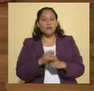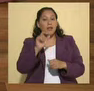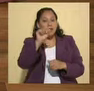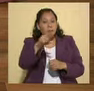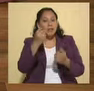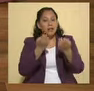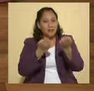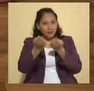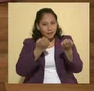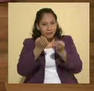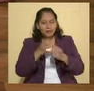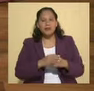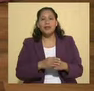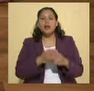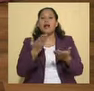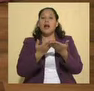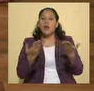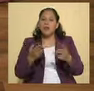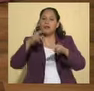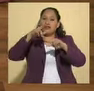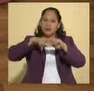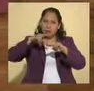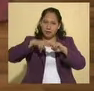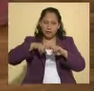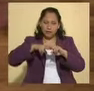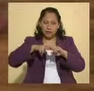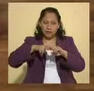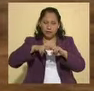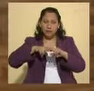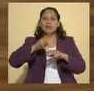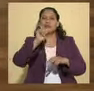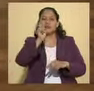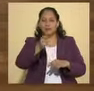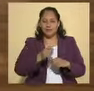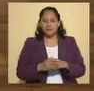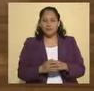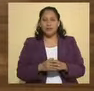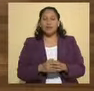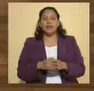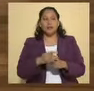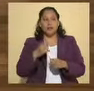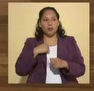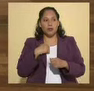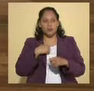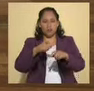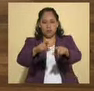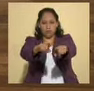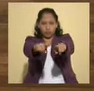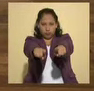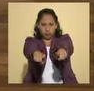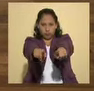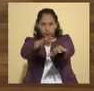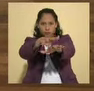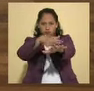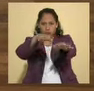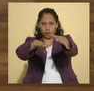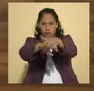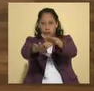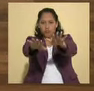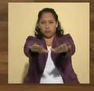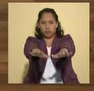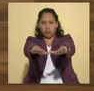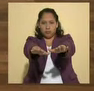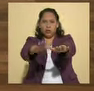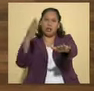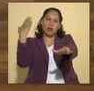El mismo ejercicio lo vamos a hacer, pero sentados. Significa que voy a estirar mis piernas, que voy a